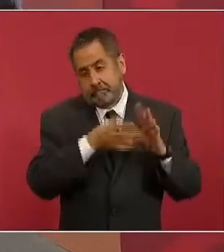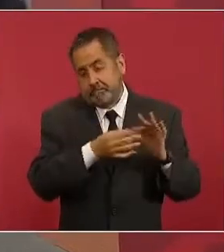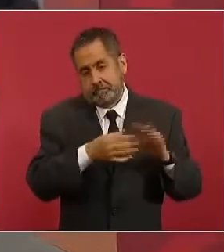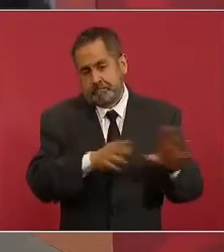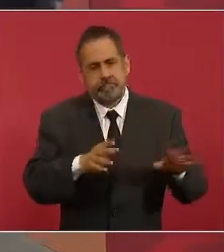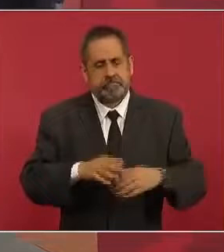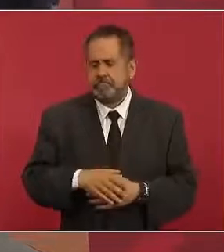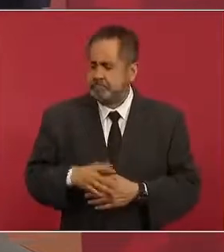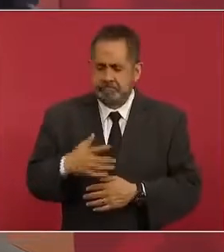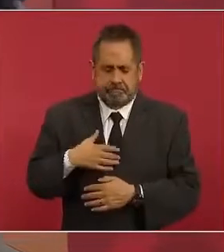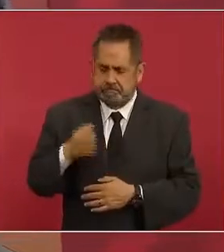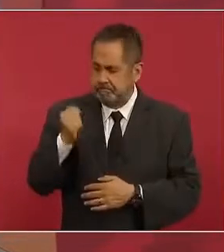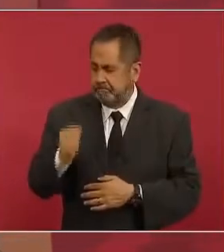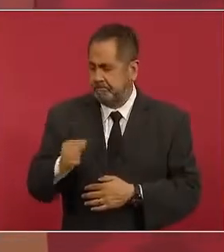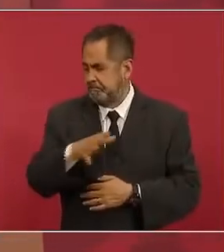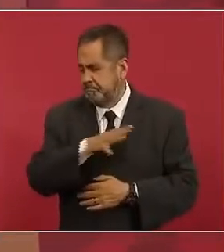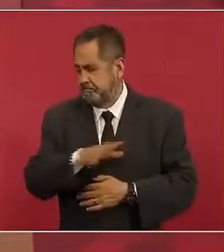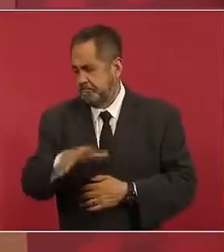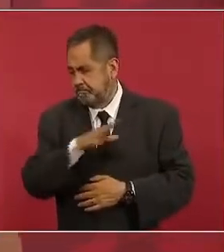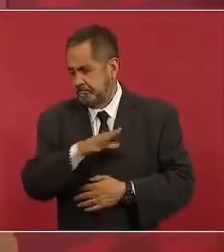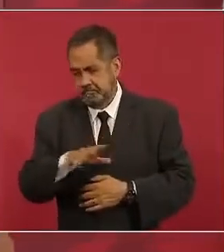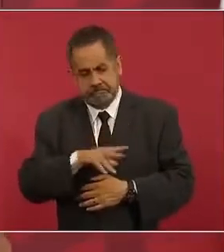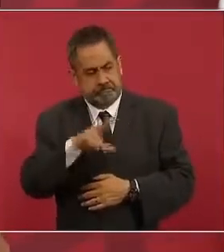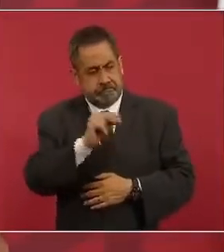pero sostuvimos que no podíamos nosotros.